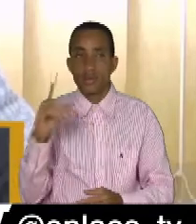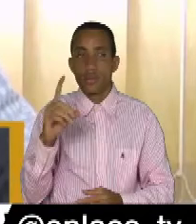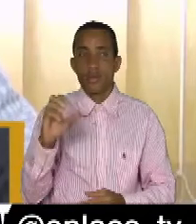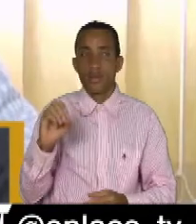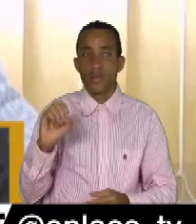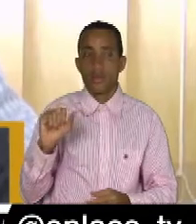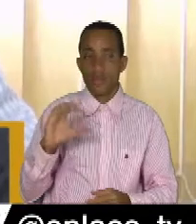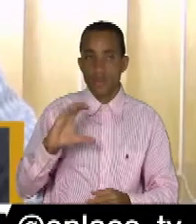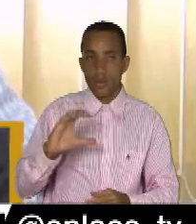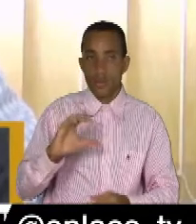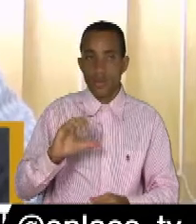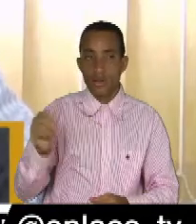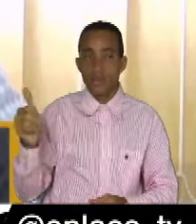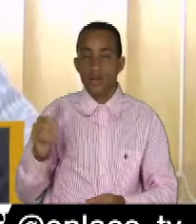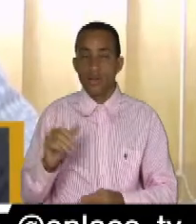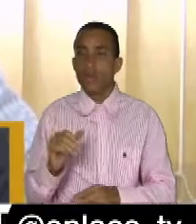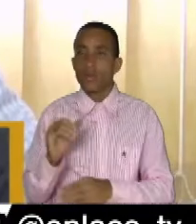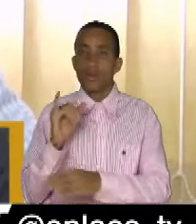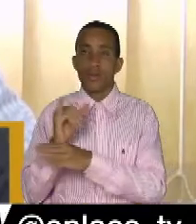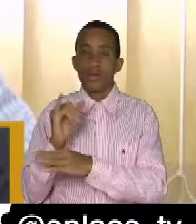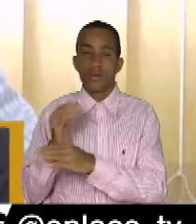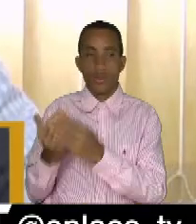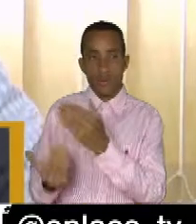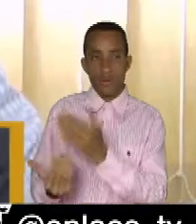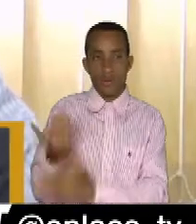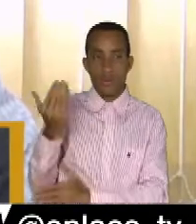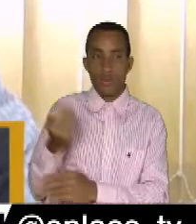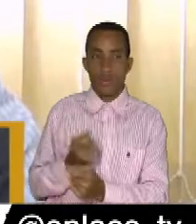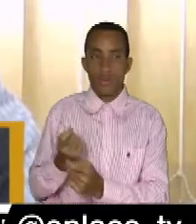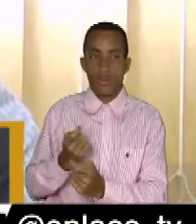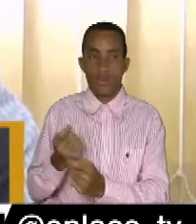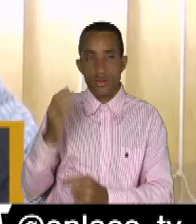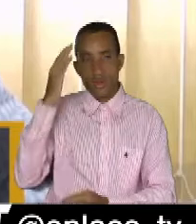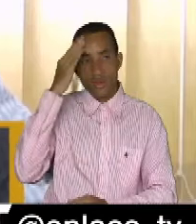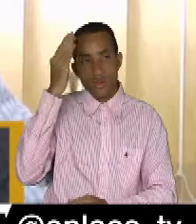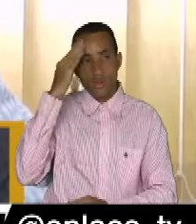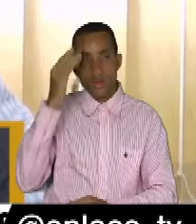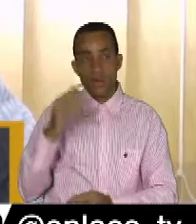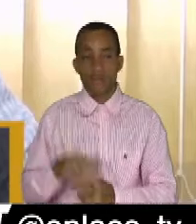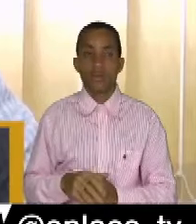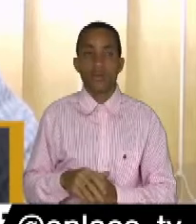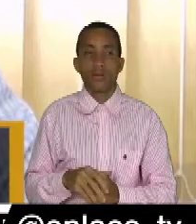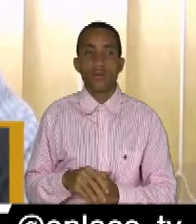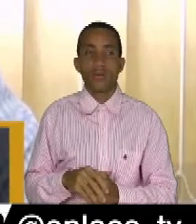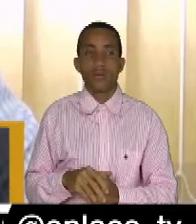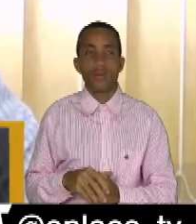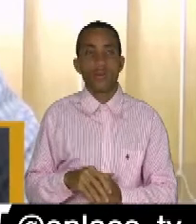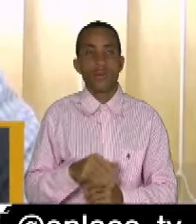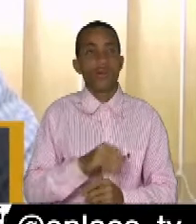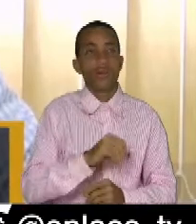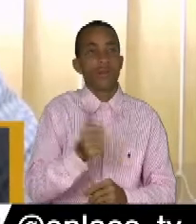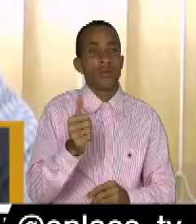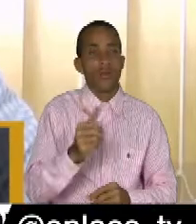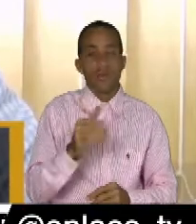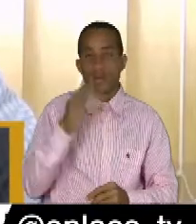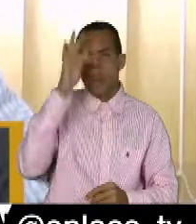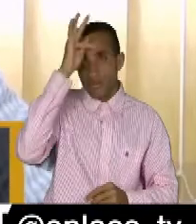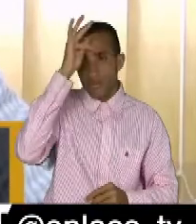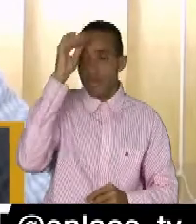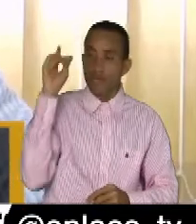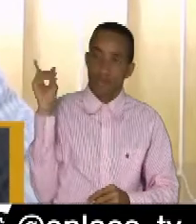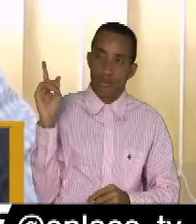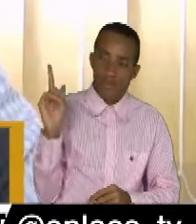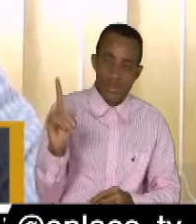salud. Hay una institución nueva muy cerca al hospital y sabemos que están yendo allá. Hay una clínica que lleva muchos años aquí en la